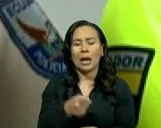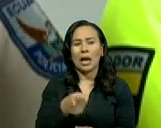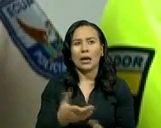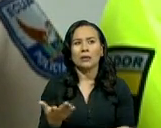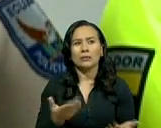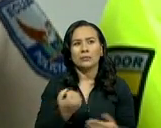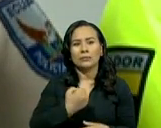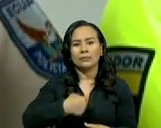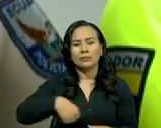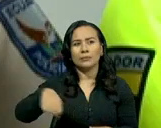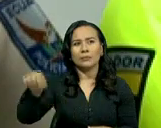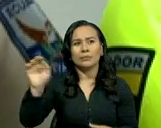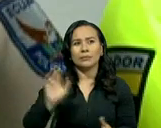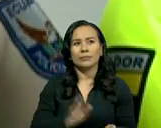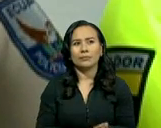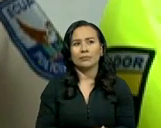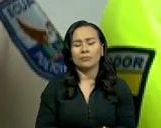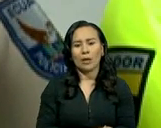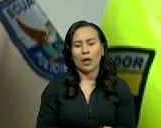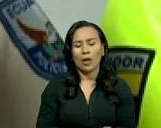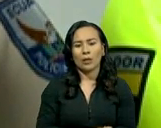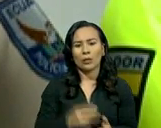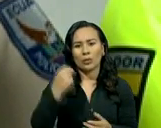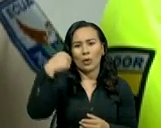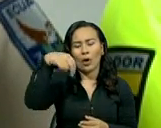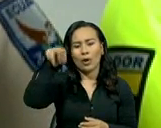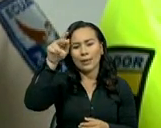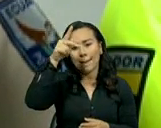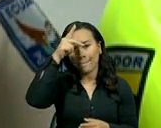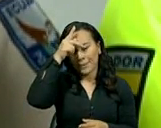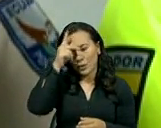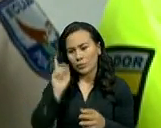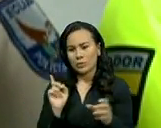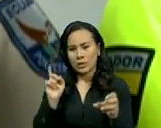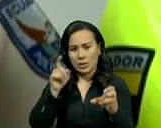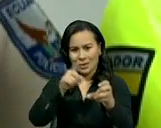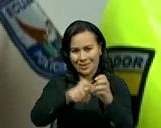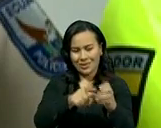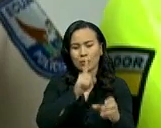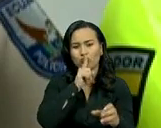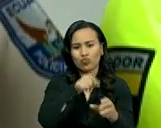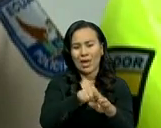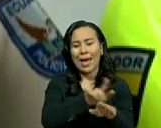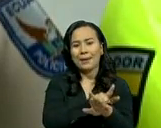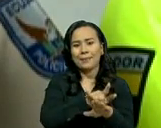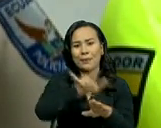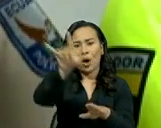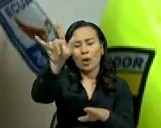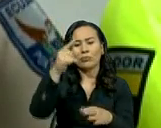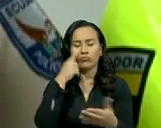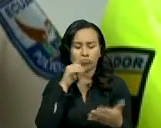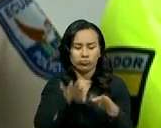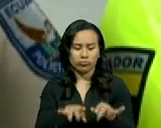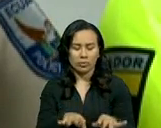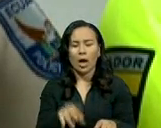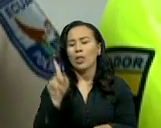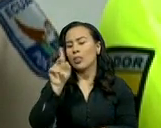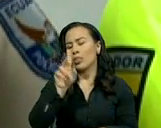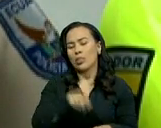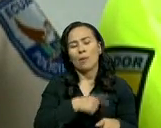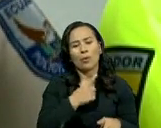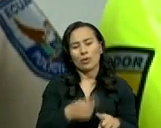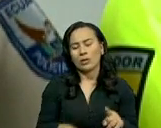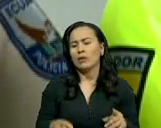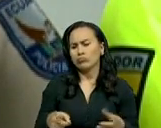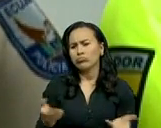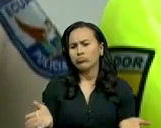destino hacia el país del norte. Los colegas del Perú así lo han registrado. La persona no tenía ningún impedimento, así que no podíamos hacer ninguna